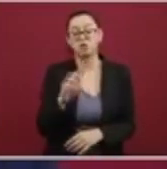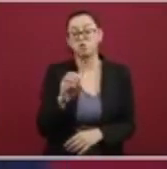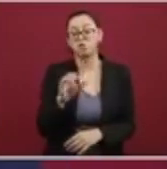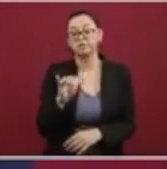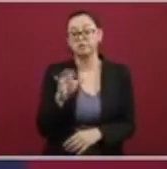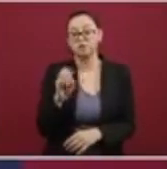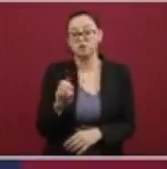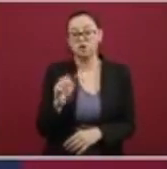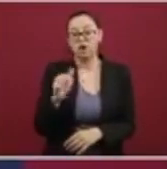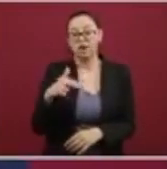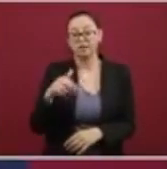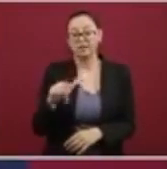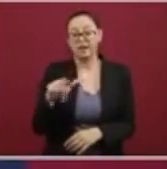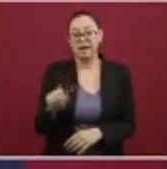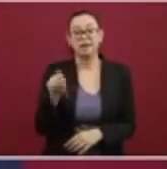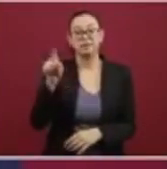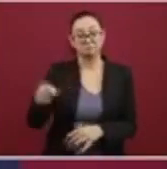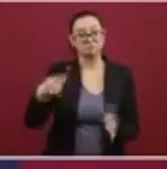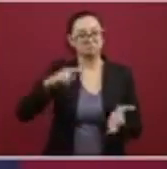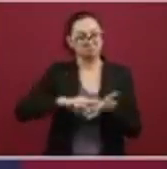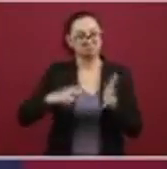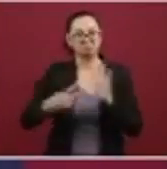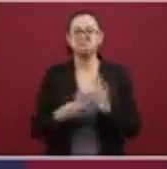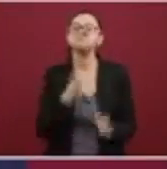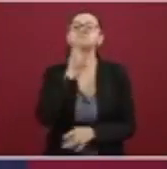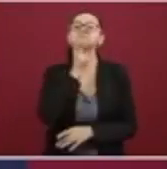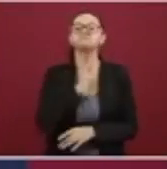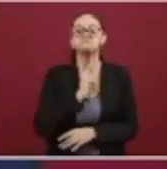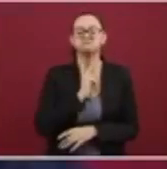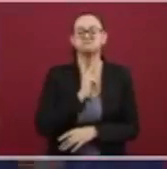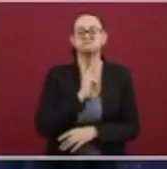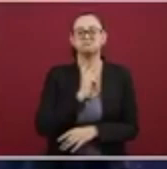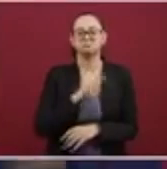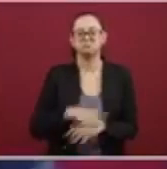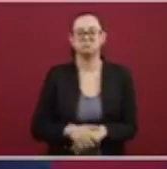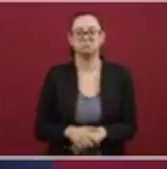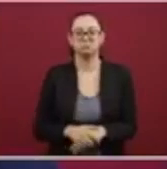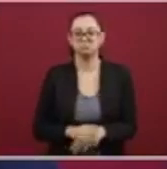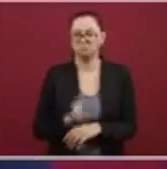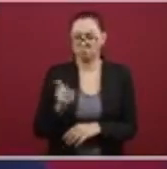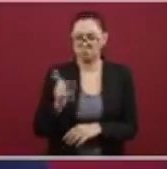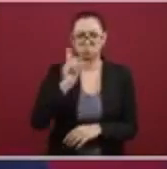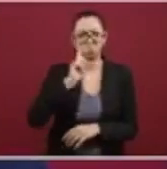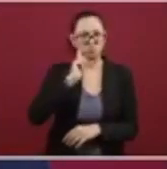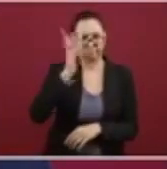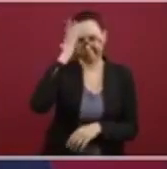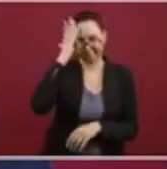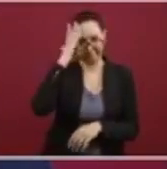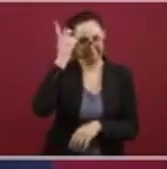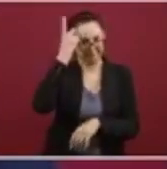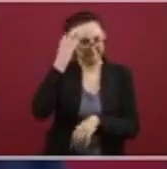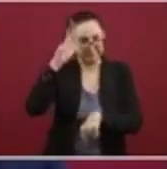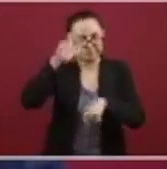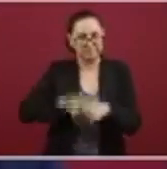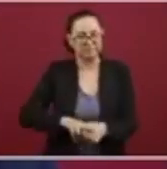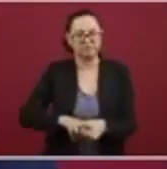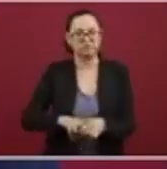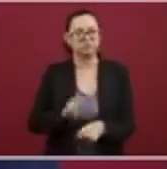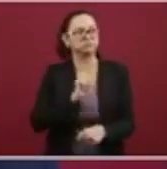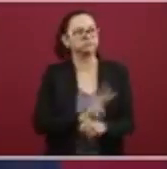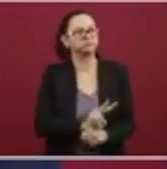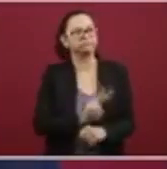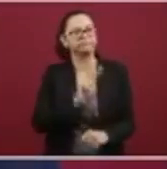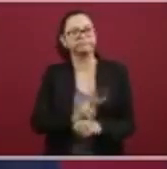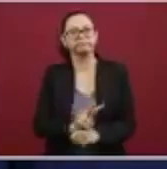es ingeniera petrolera, va a ser la directora de la obra.